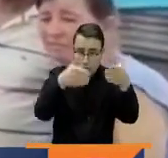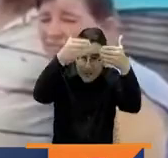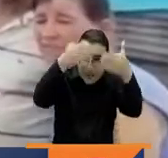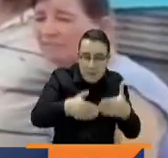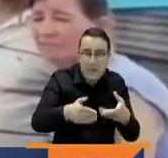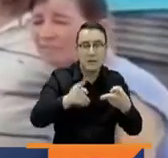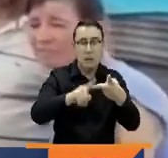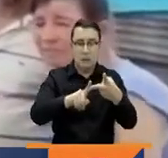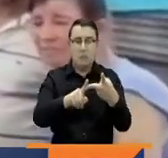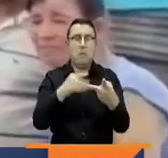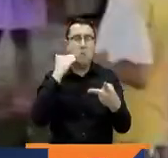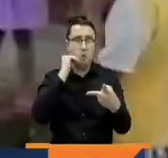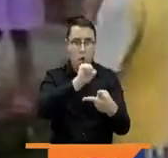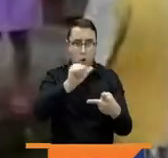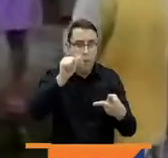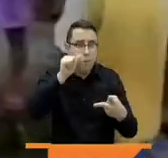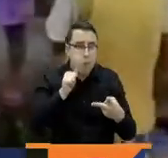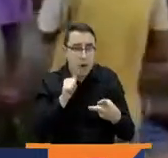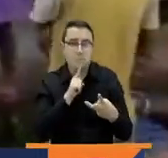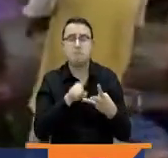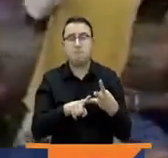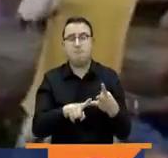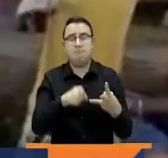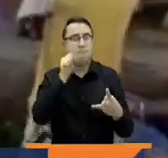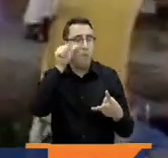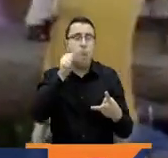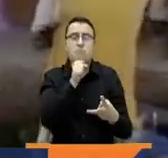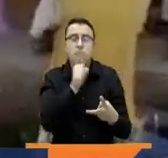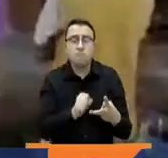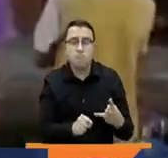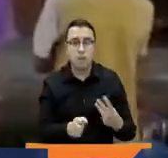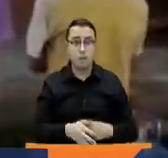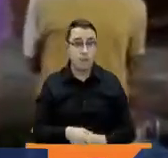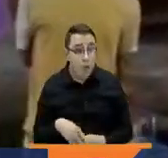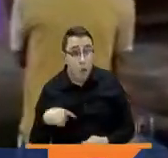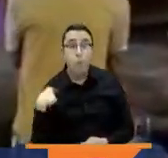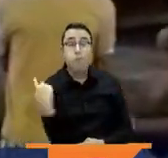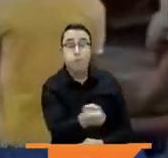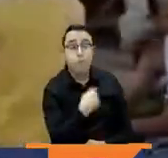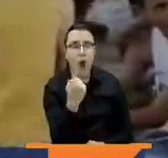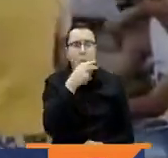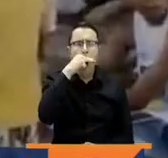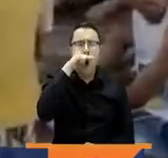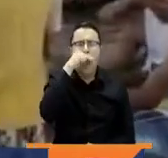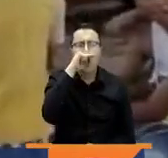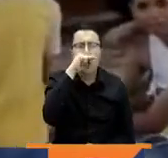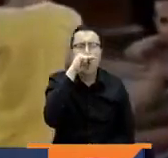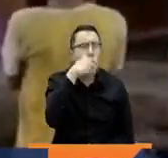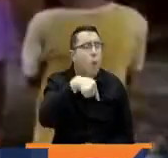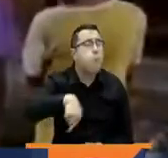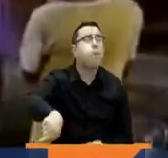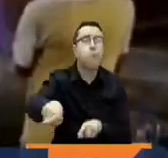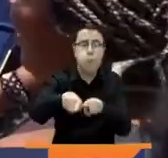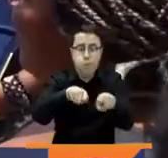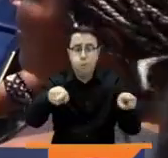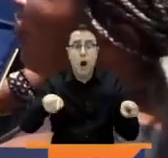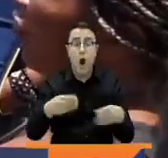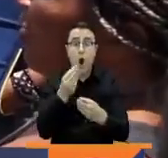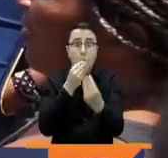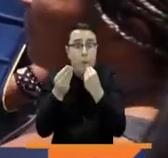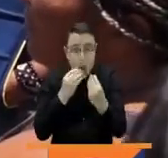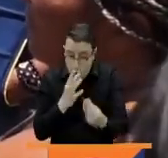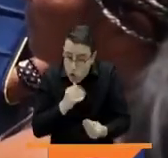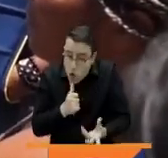mujeres embarazadas, abuelitos. Aquí tenemos muchos niños que no tienen alimento, no tienen mercado, no tienen para comer.